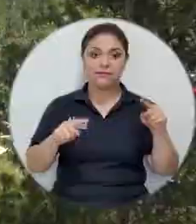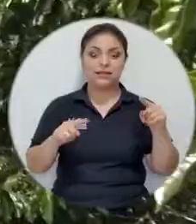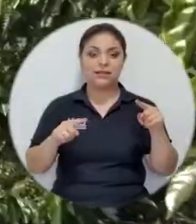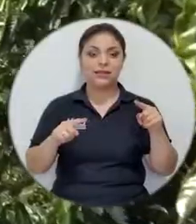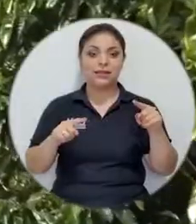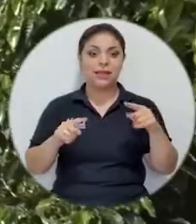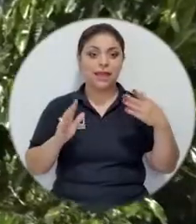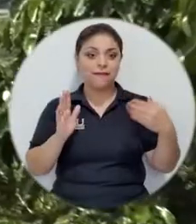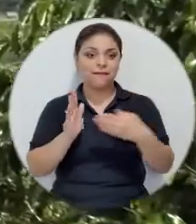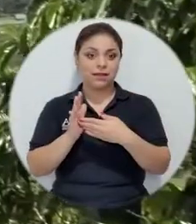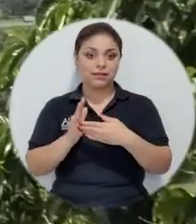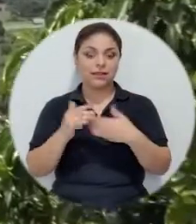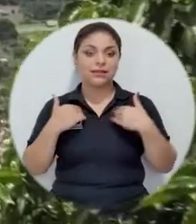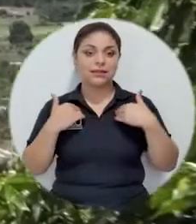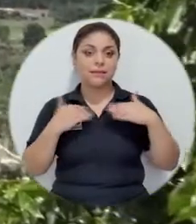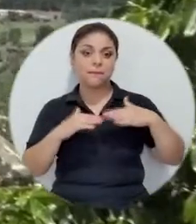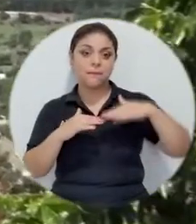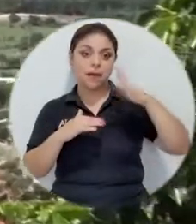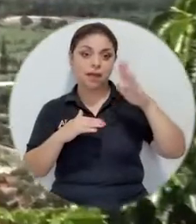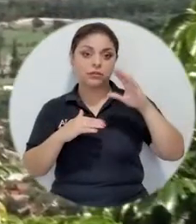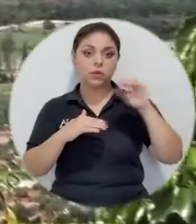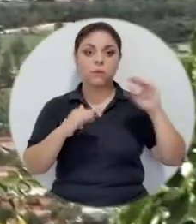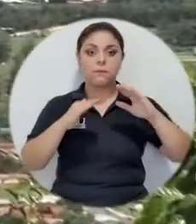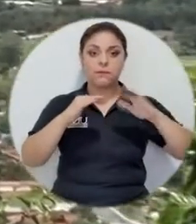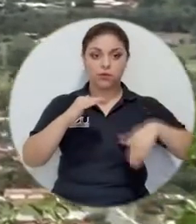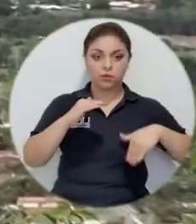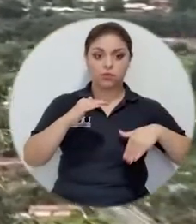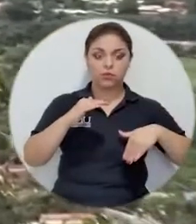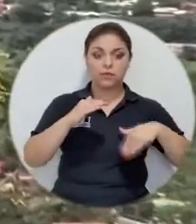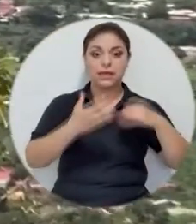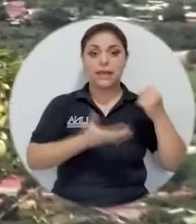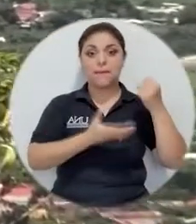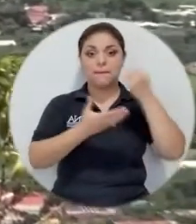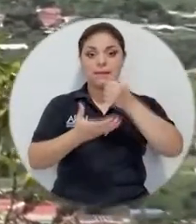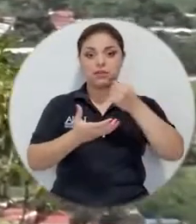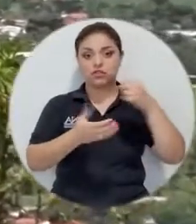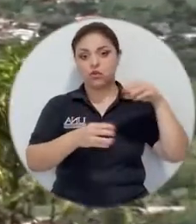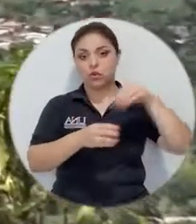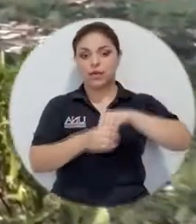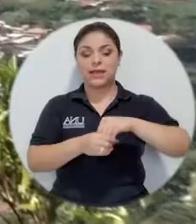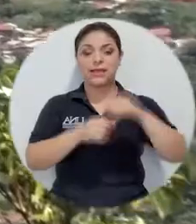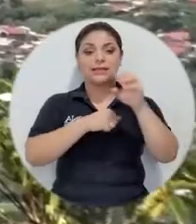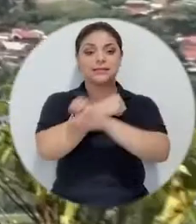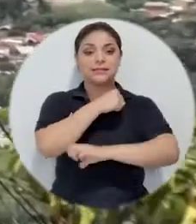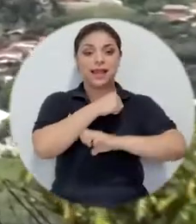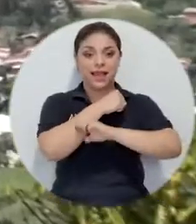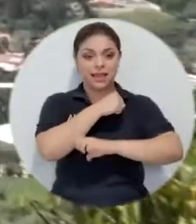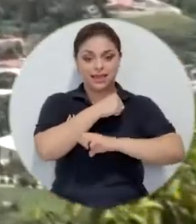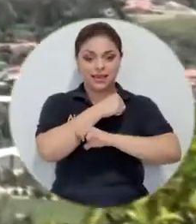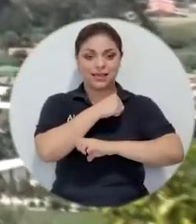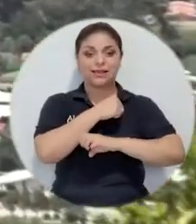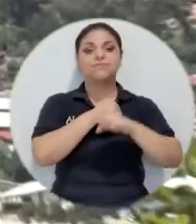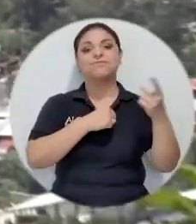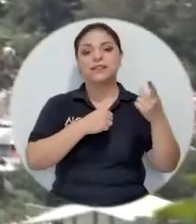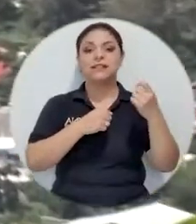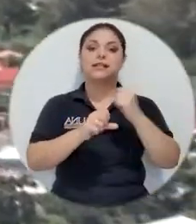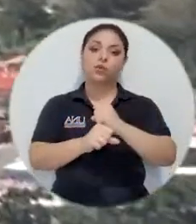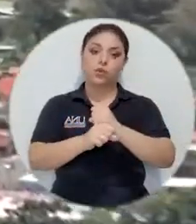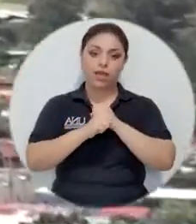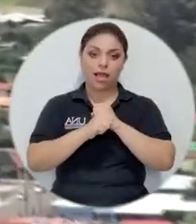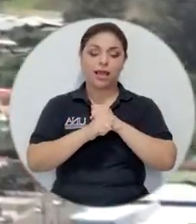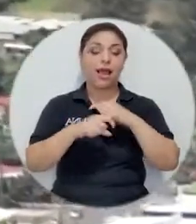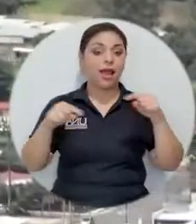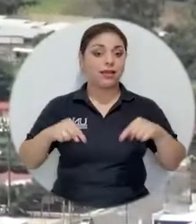en que tengamos más o menor inversión extranjera directa es el tema de la seguridad. América es una de las regiones